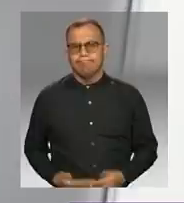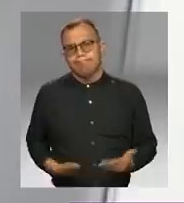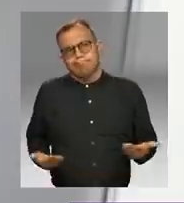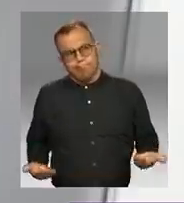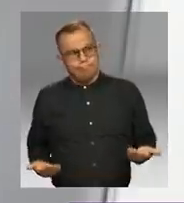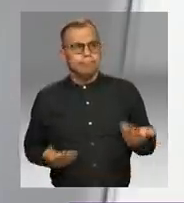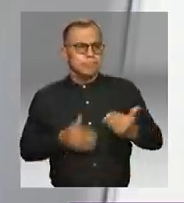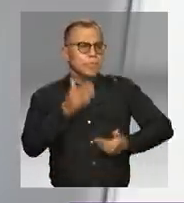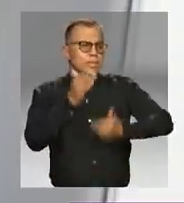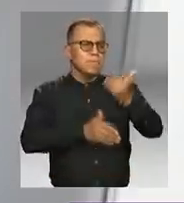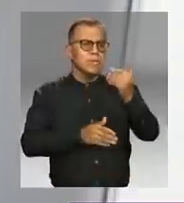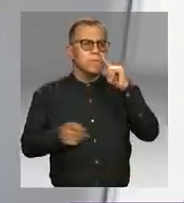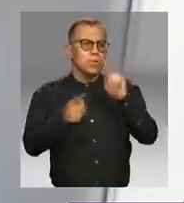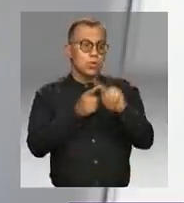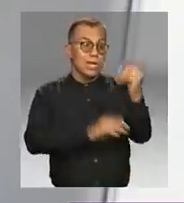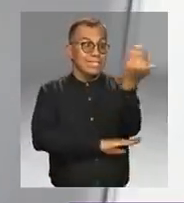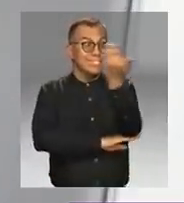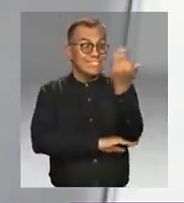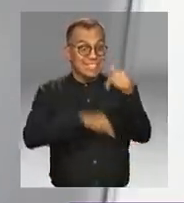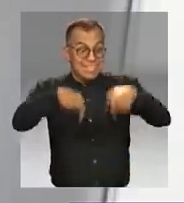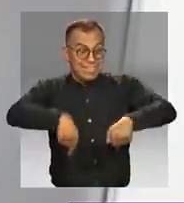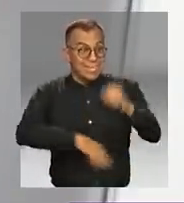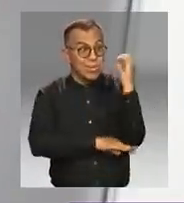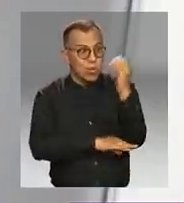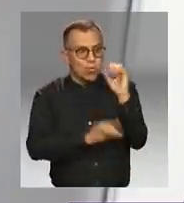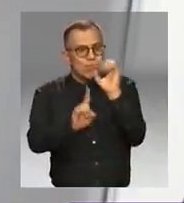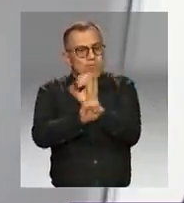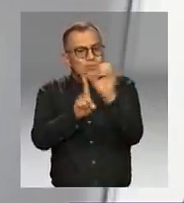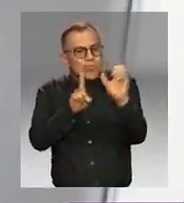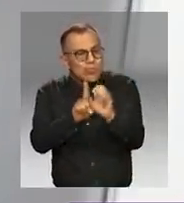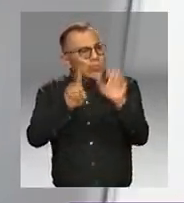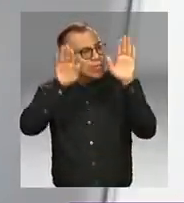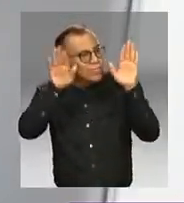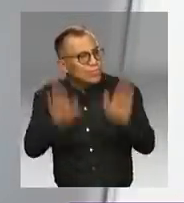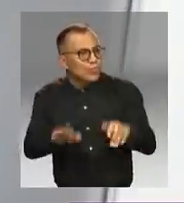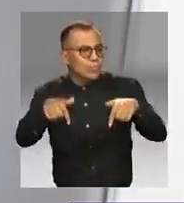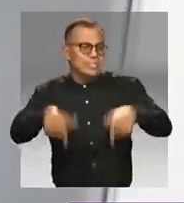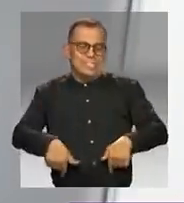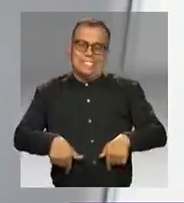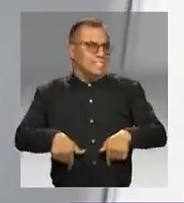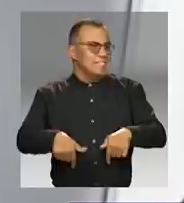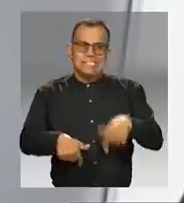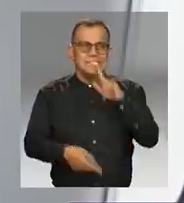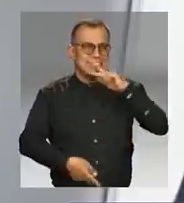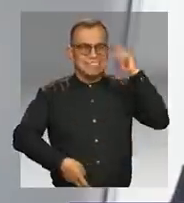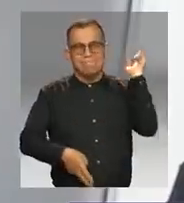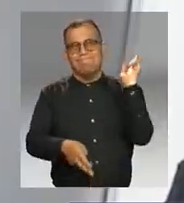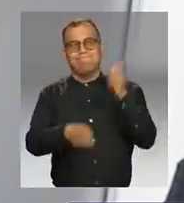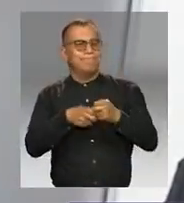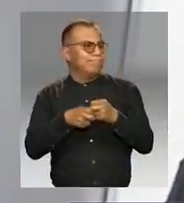Empezando que hacer cine en Colombia, de hacer cultura en Colombia, es tremendamente difícil.